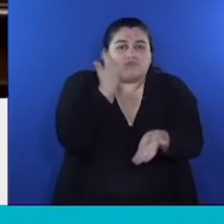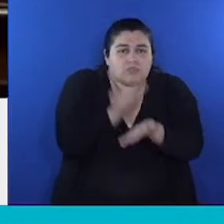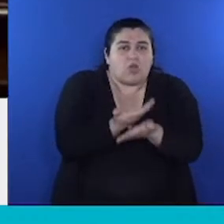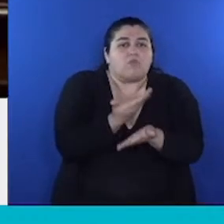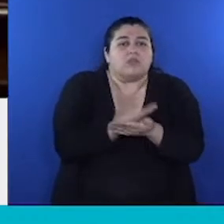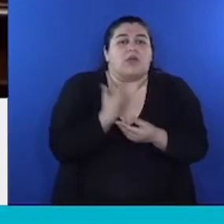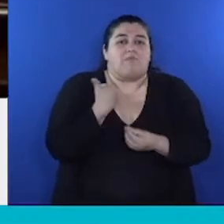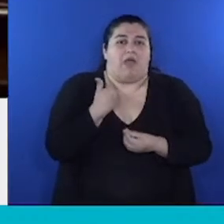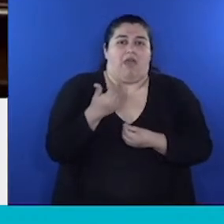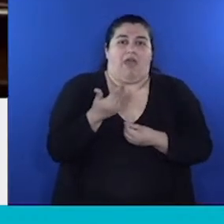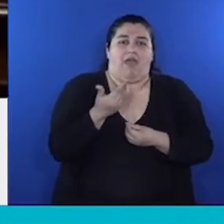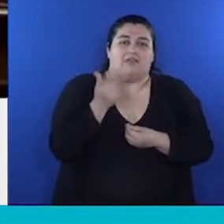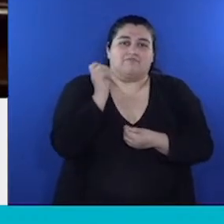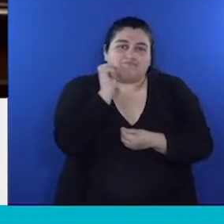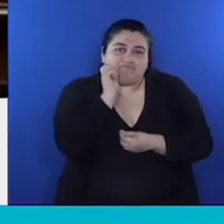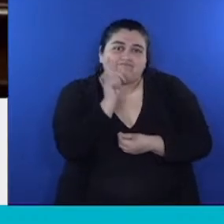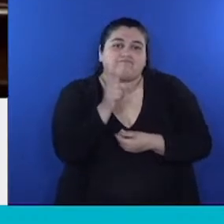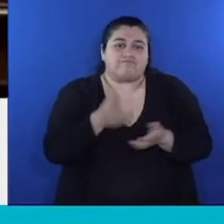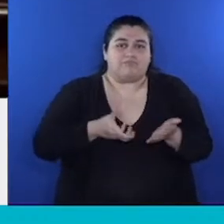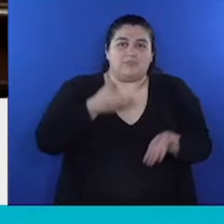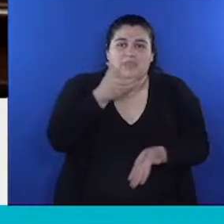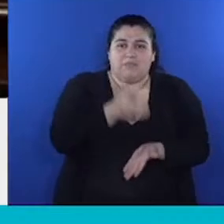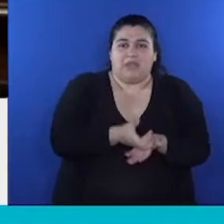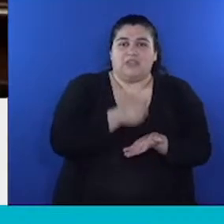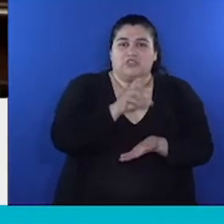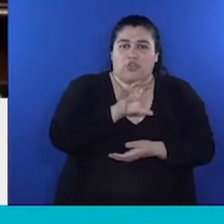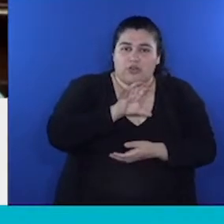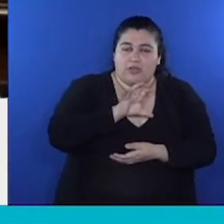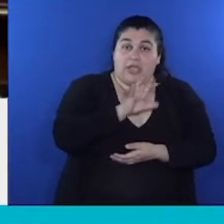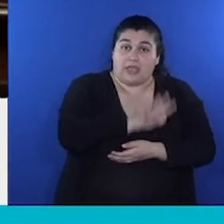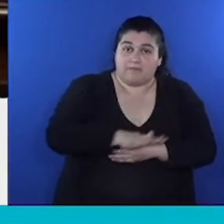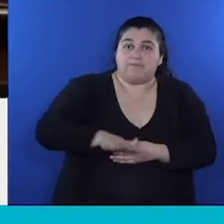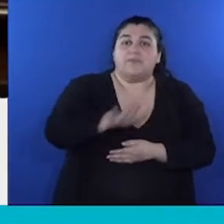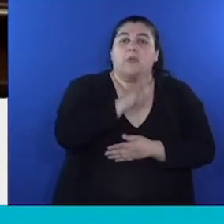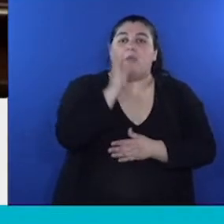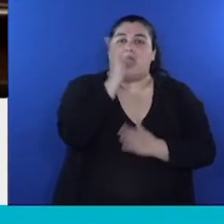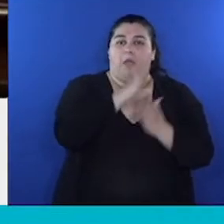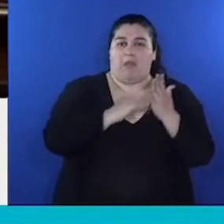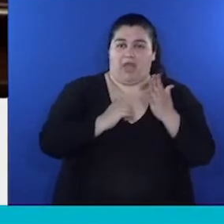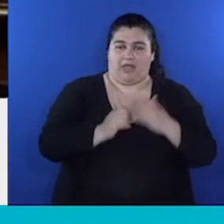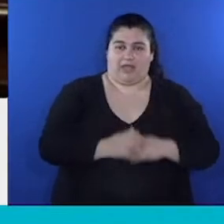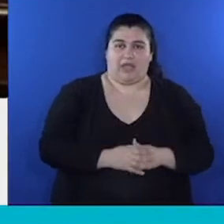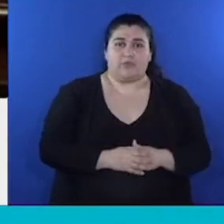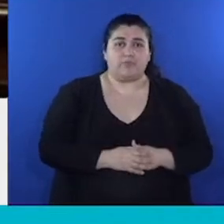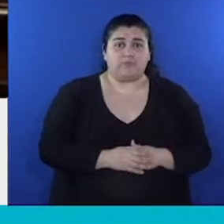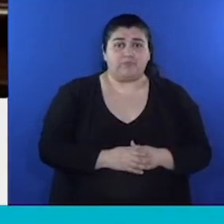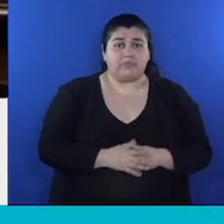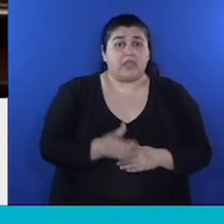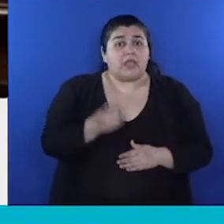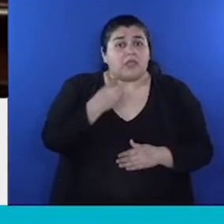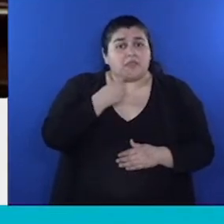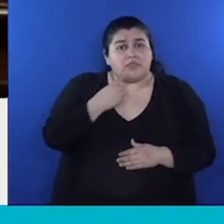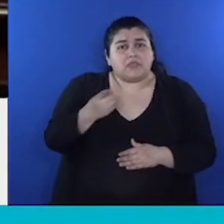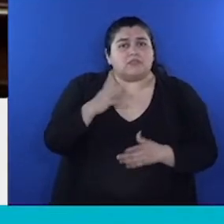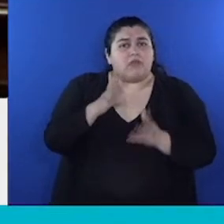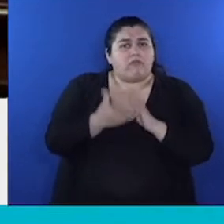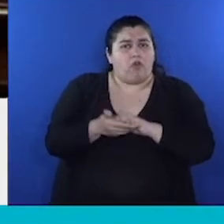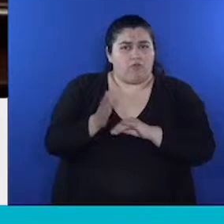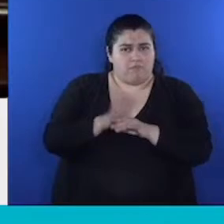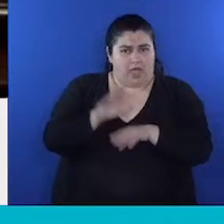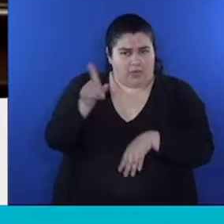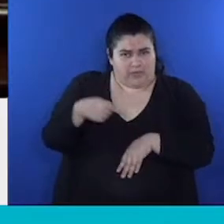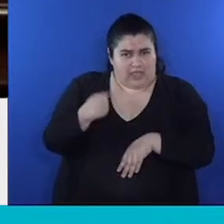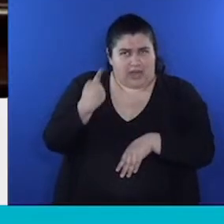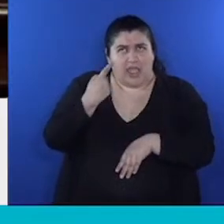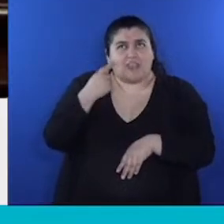se pueda concretar esta inversión en Bahía Blanca. Hay un principio del derecho que dice que nadie puede alegar su propia torpeza. Si